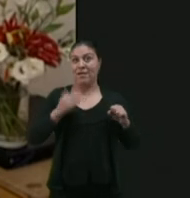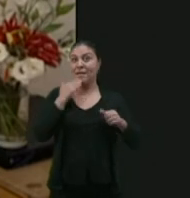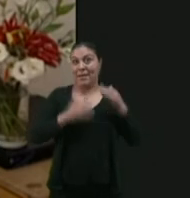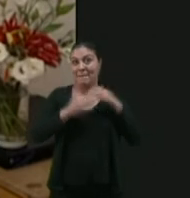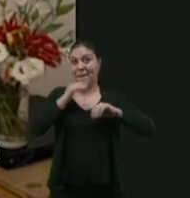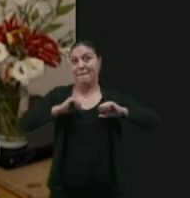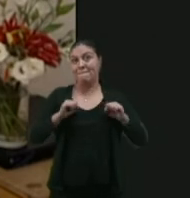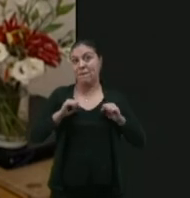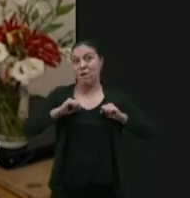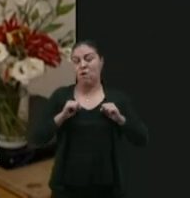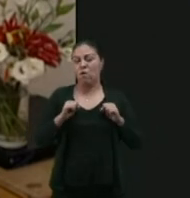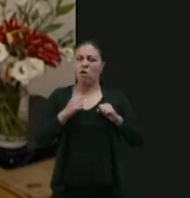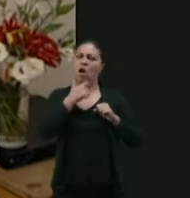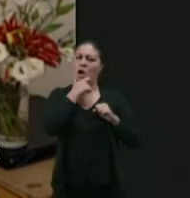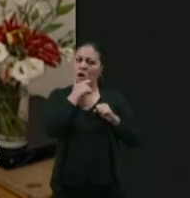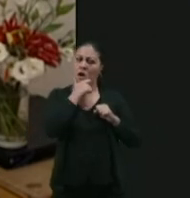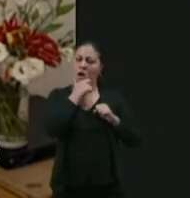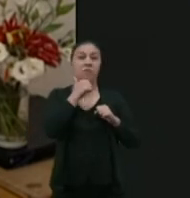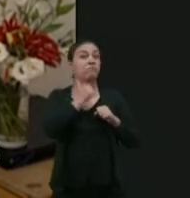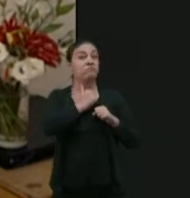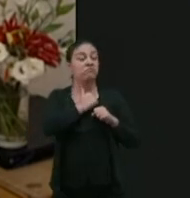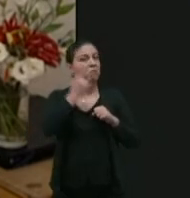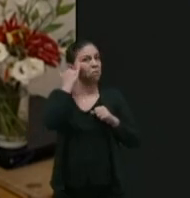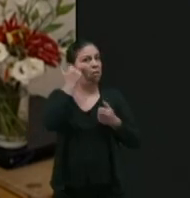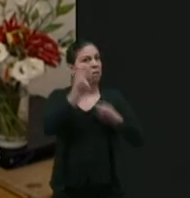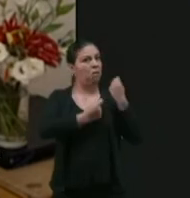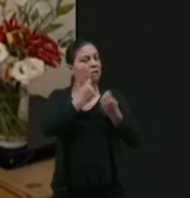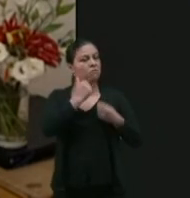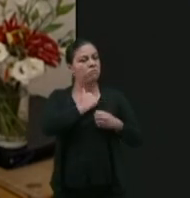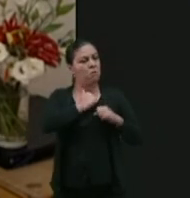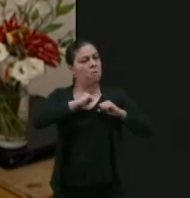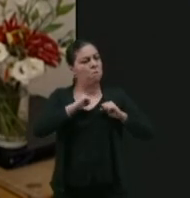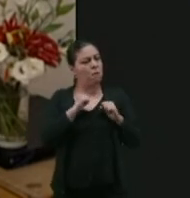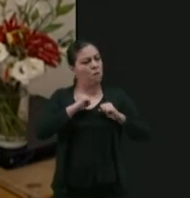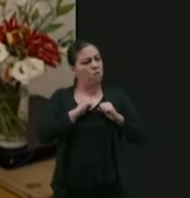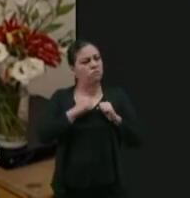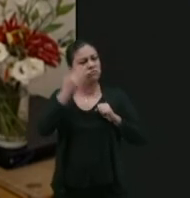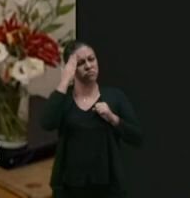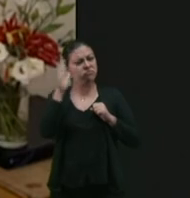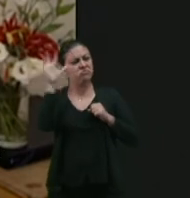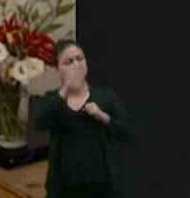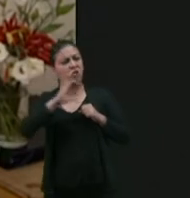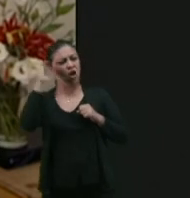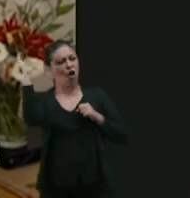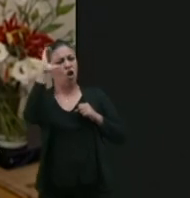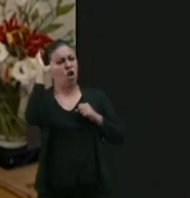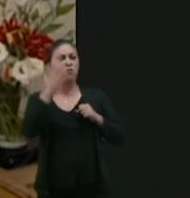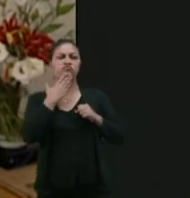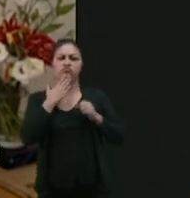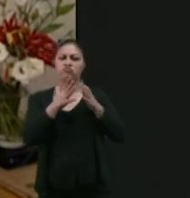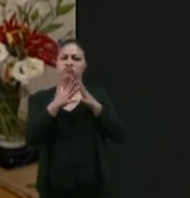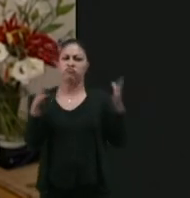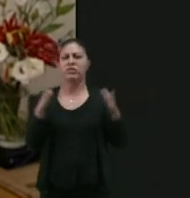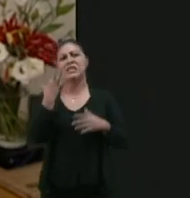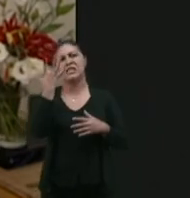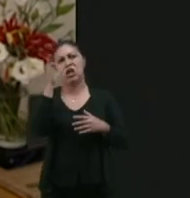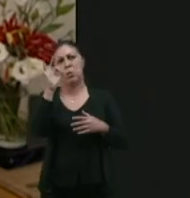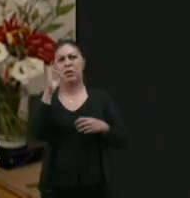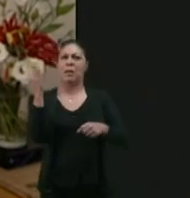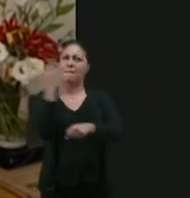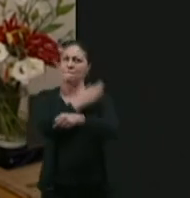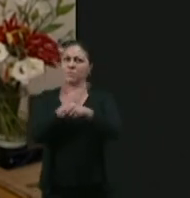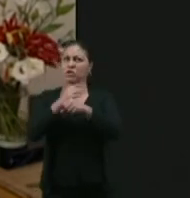básicamente se dan cuenta de, bueno, Colombia es un país de tamaño adecuado, 50 millones de personas,